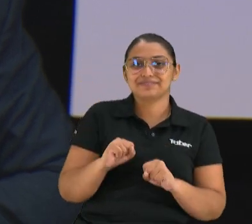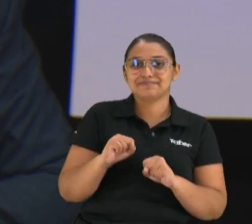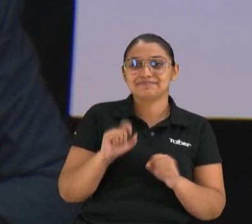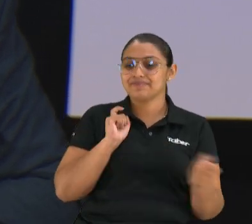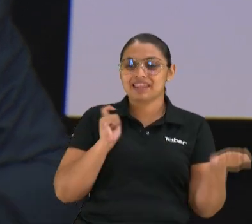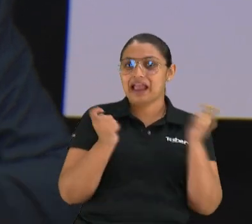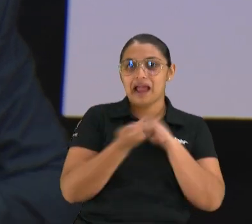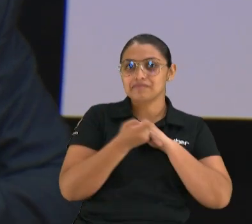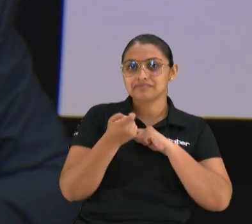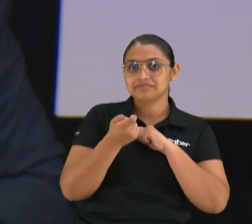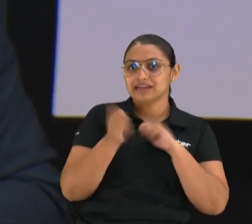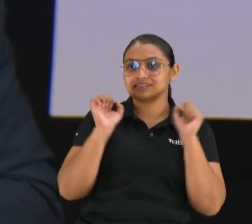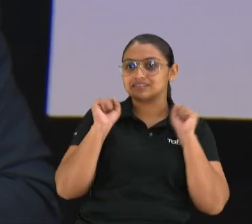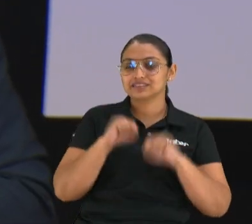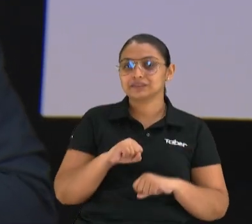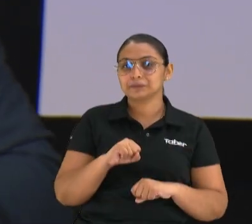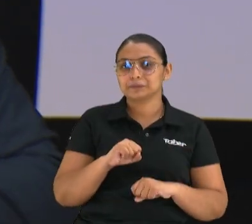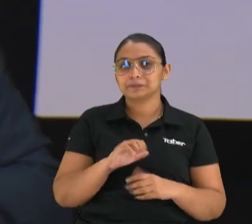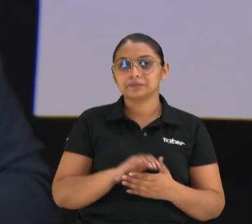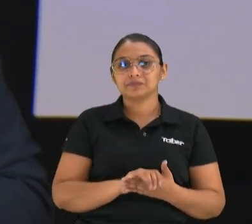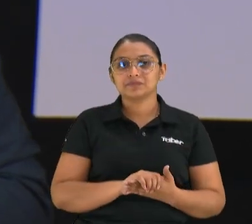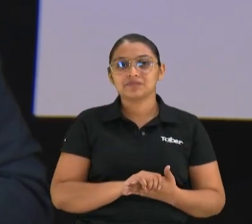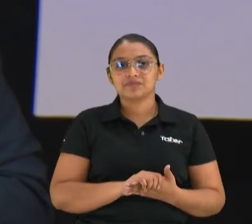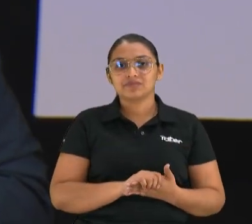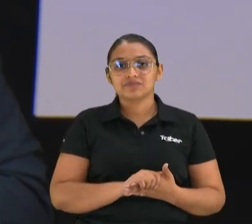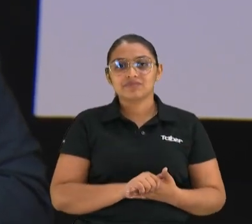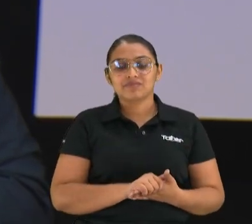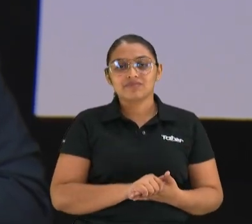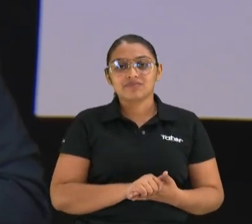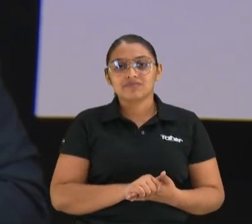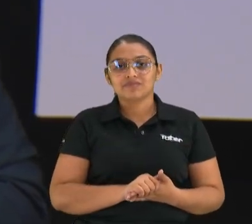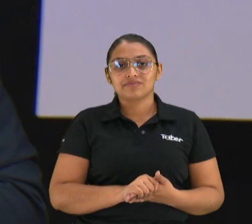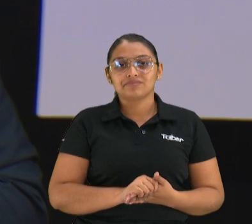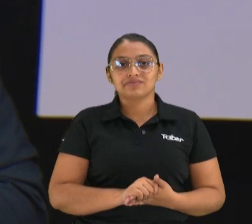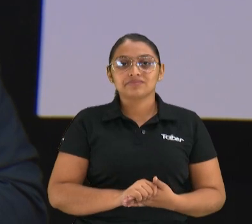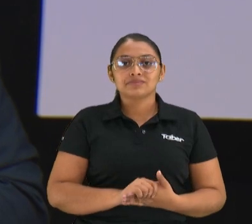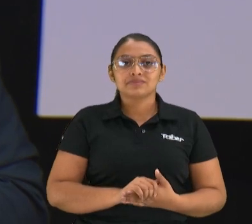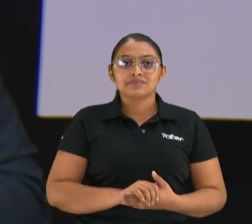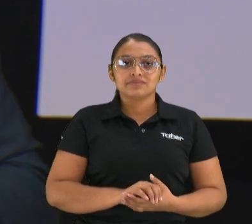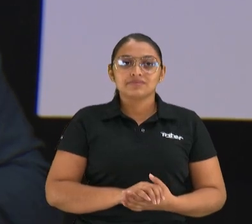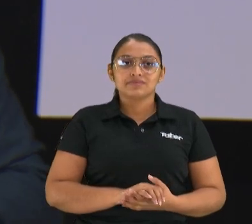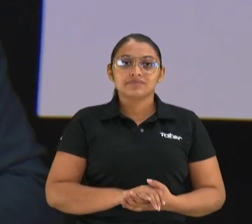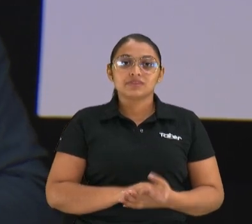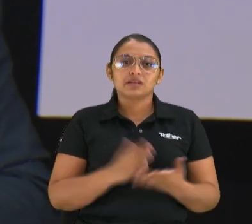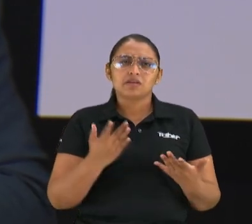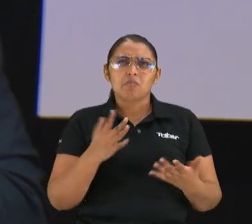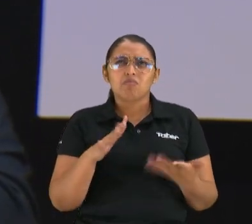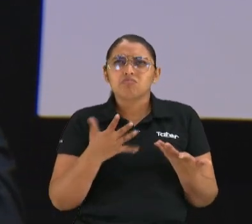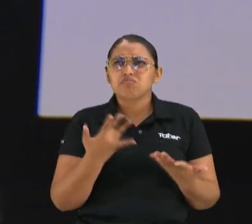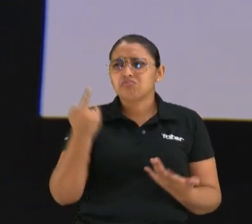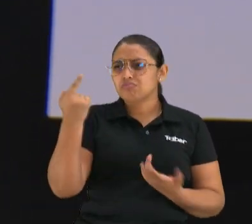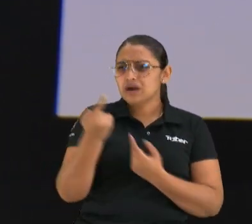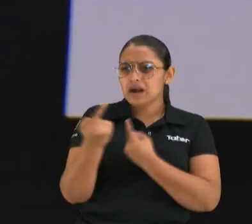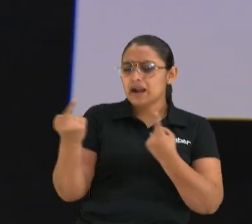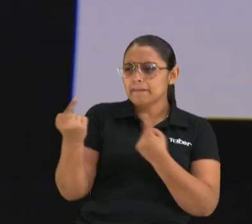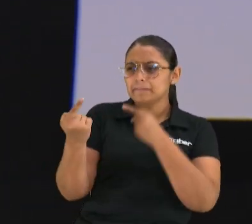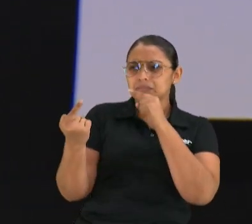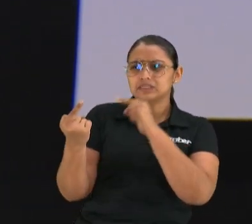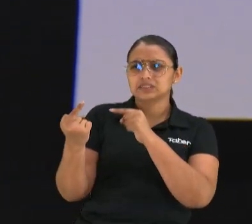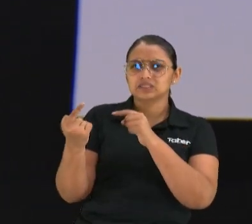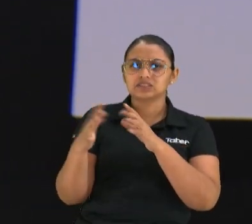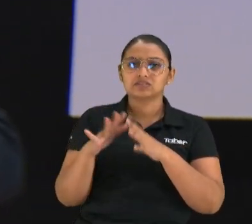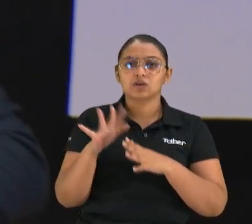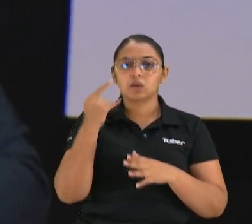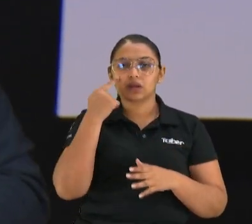Dios no convence animales los crea para su gloria para que caminen para que hagan para que se